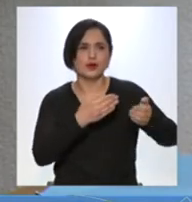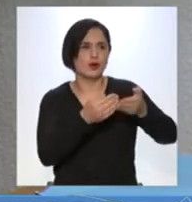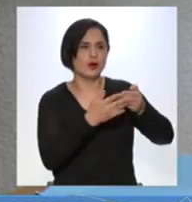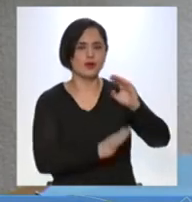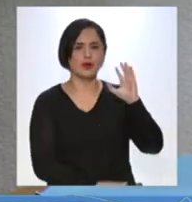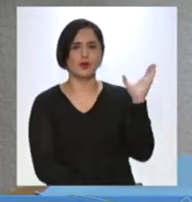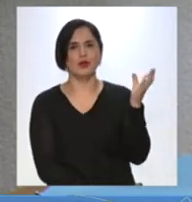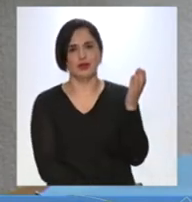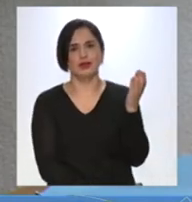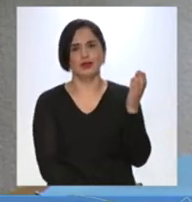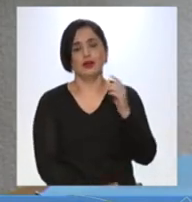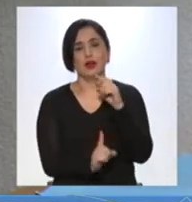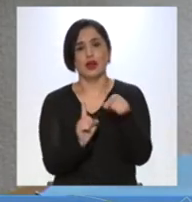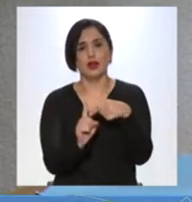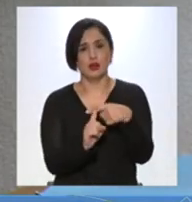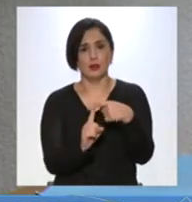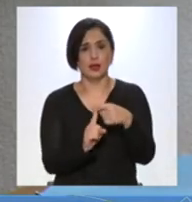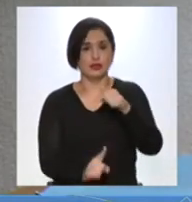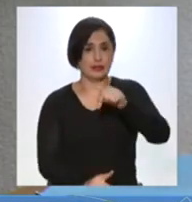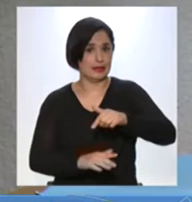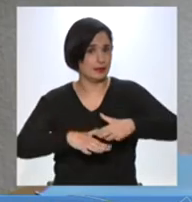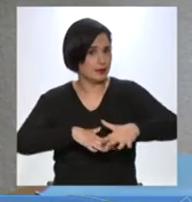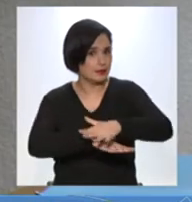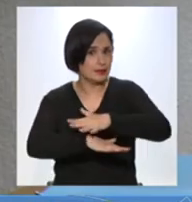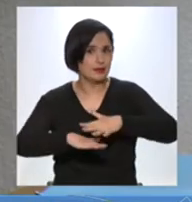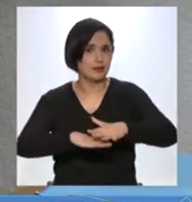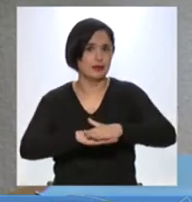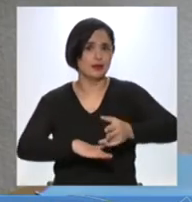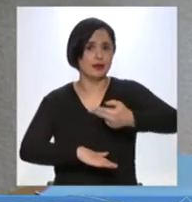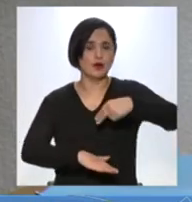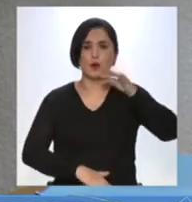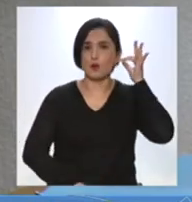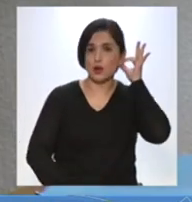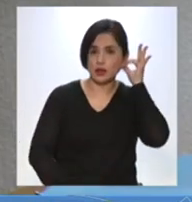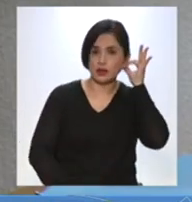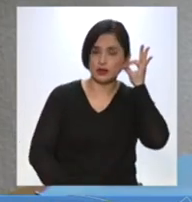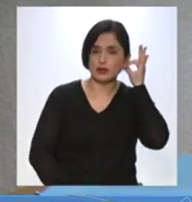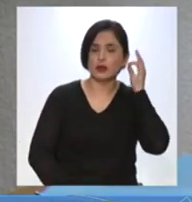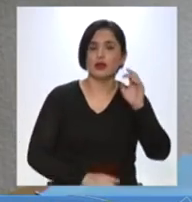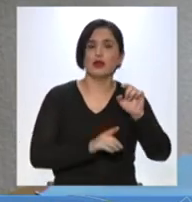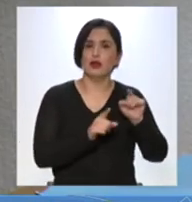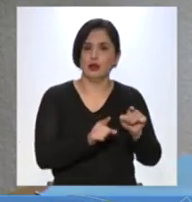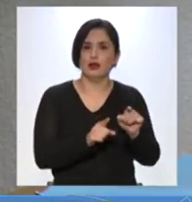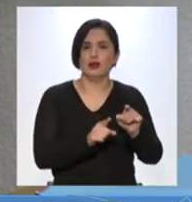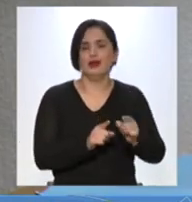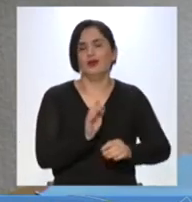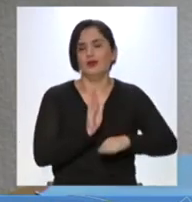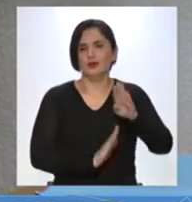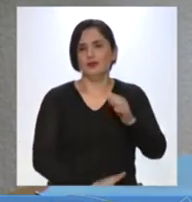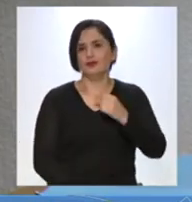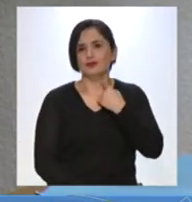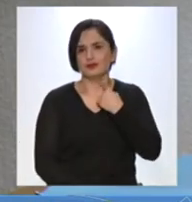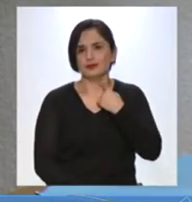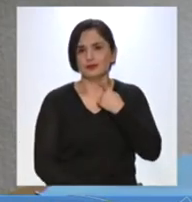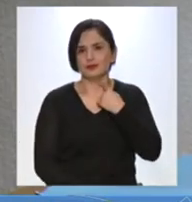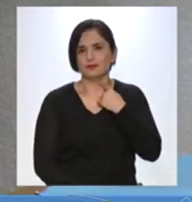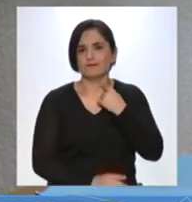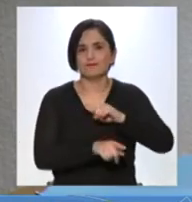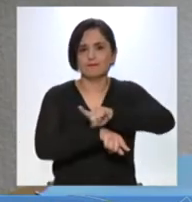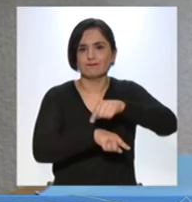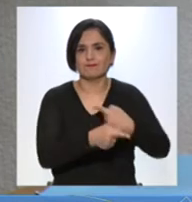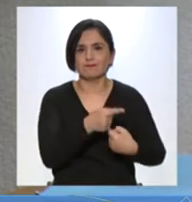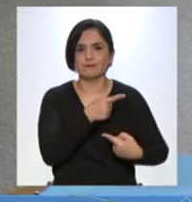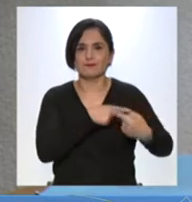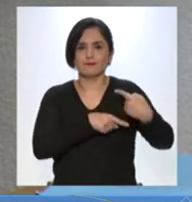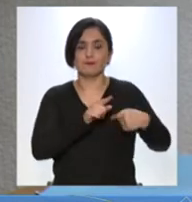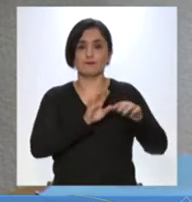ambiente. Además, en esta crisis, nuestras mujeres han sido las más afectadas, retrocediendo más